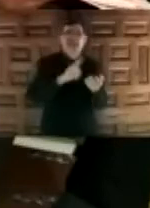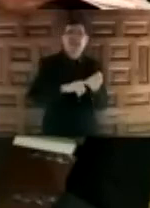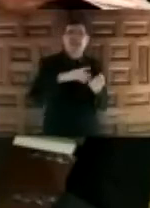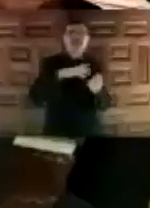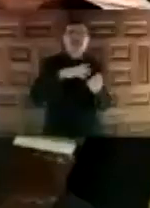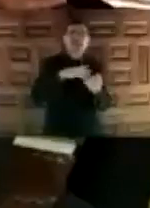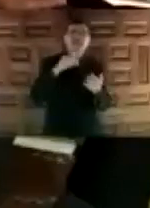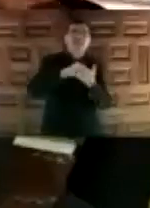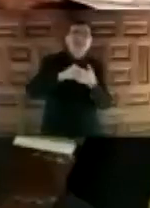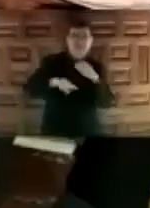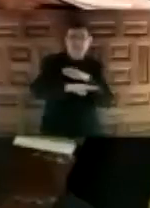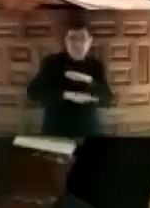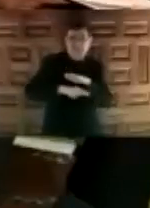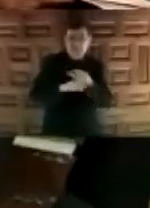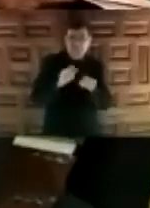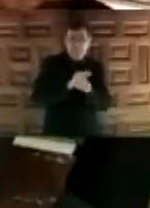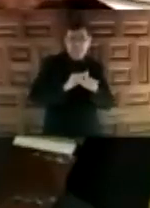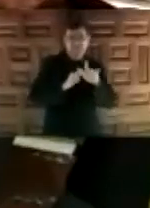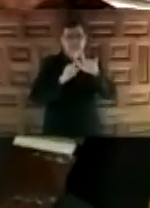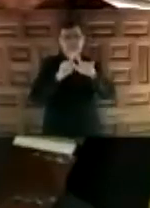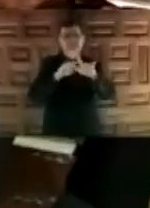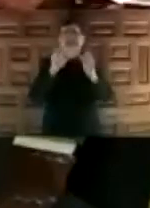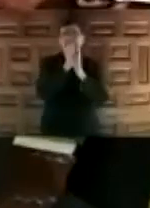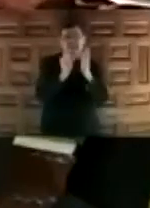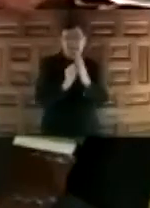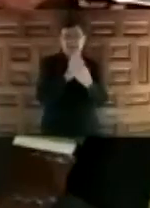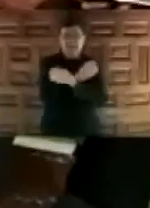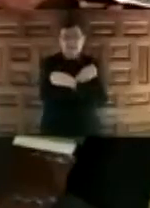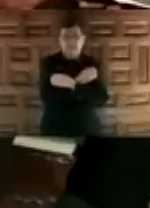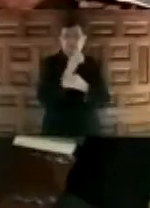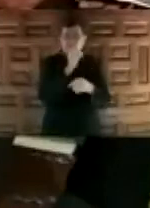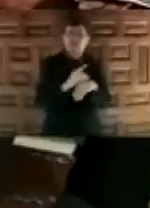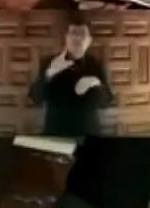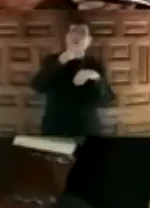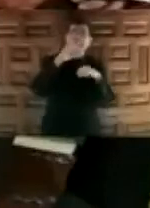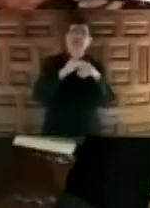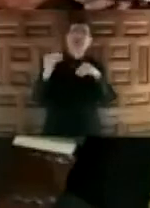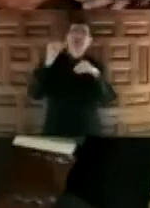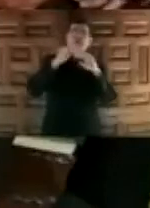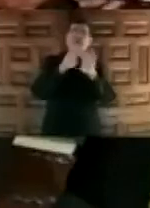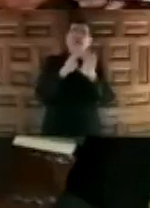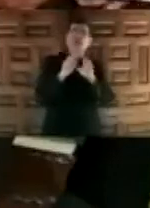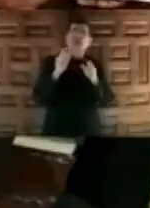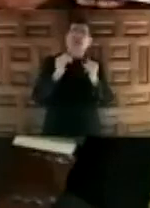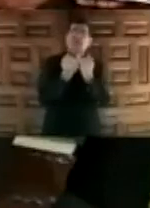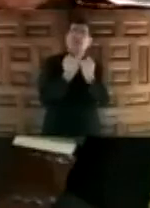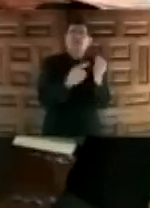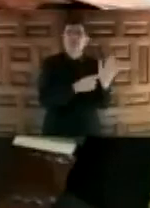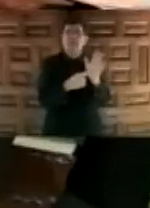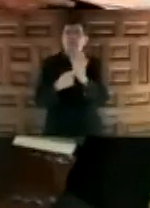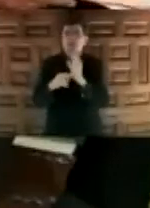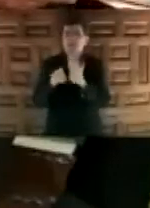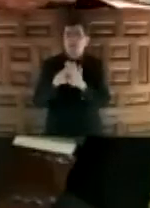prácticamente el armazón de esta nave que se llama Sistema de Educación Superior y que estaría reflejado también en la forma en que